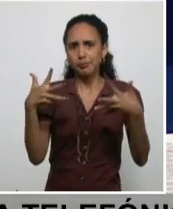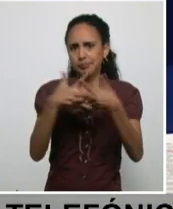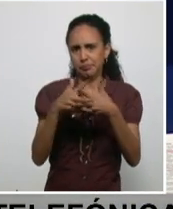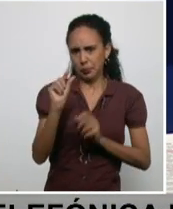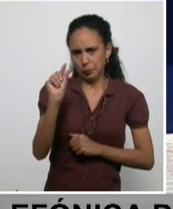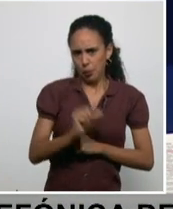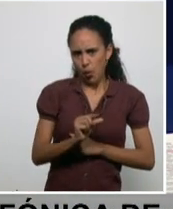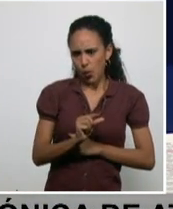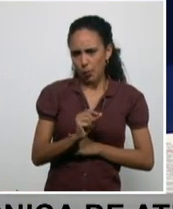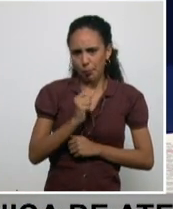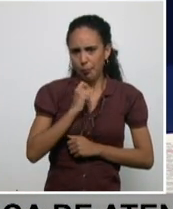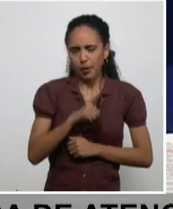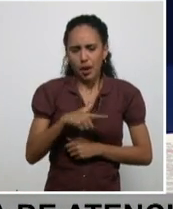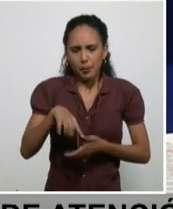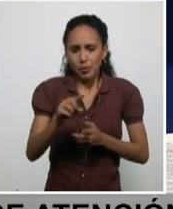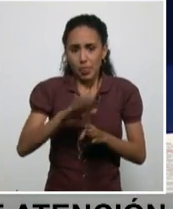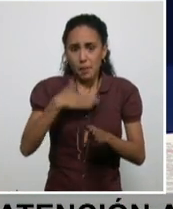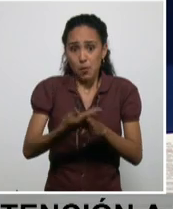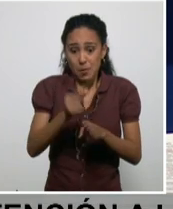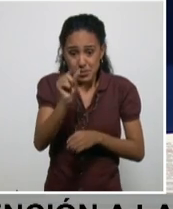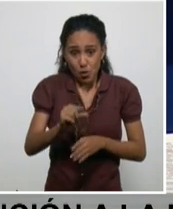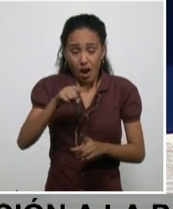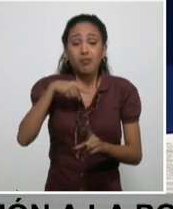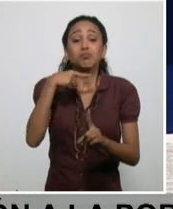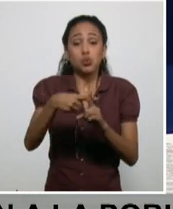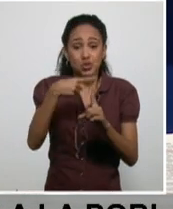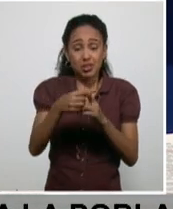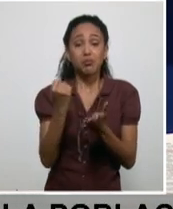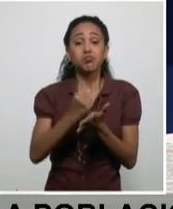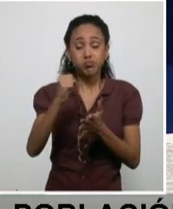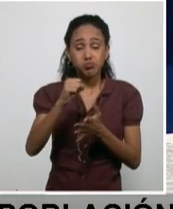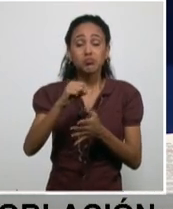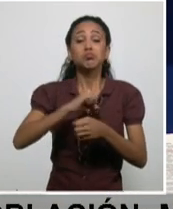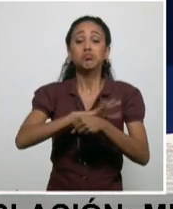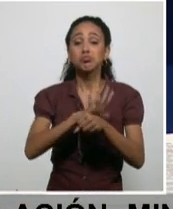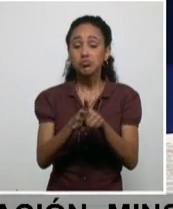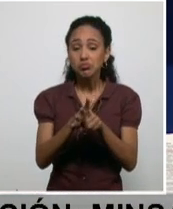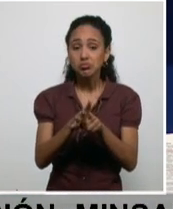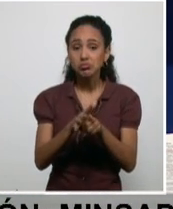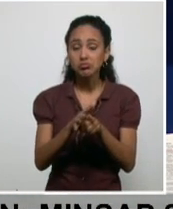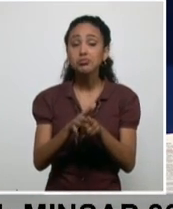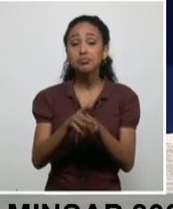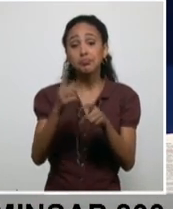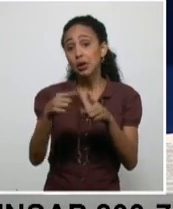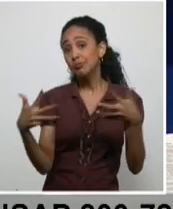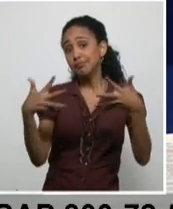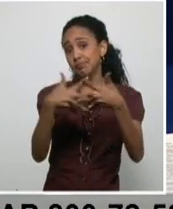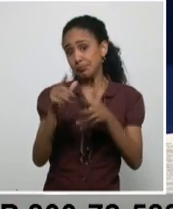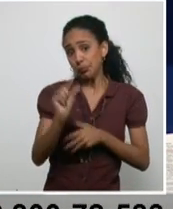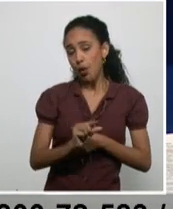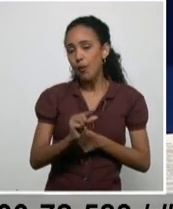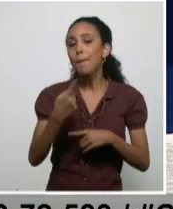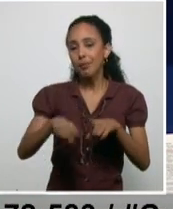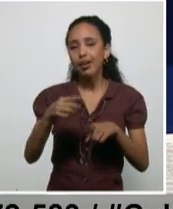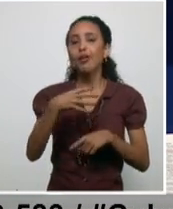una persona que después ha sido confirmada y que se estudian. Entonces, en todos estos